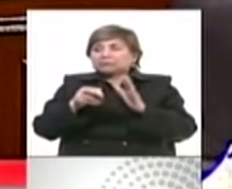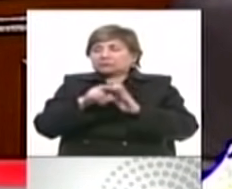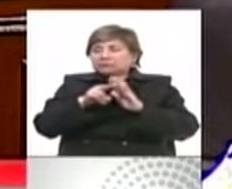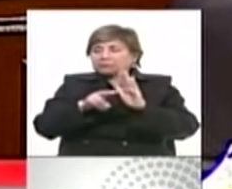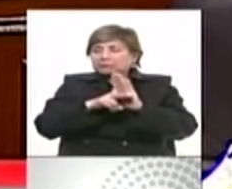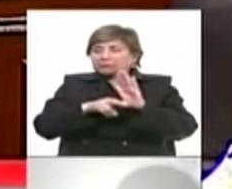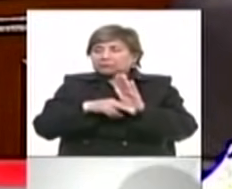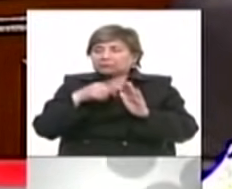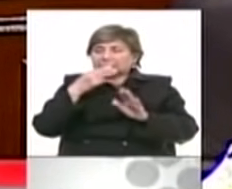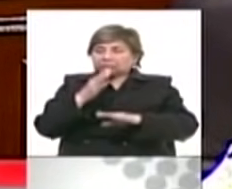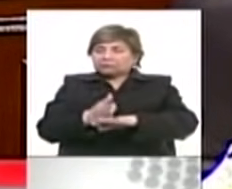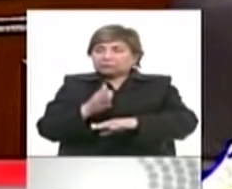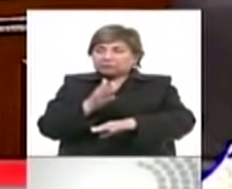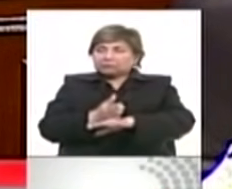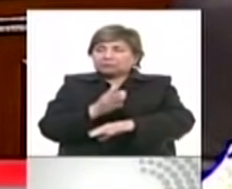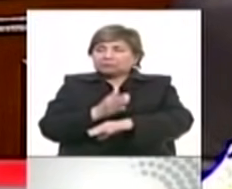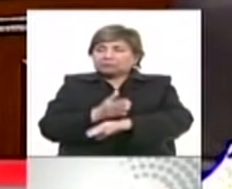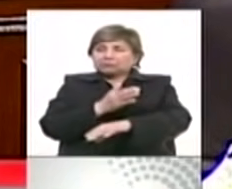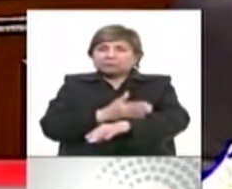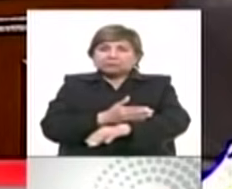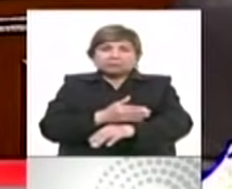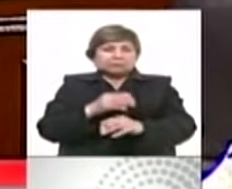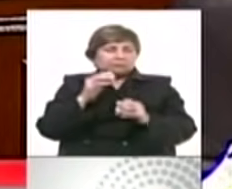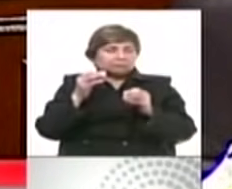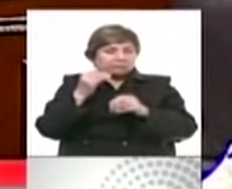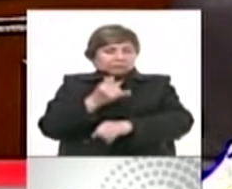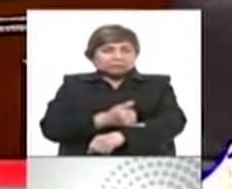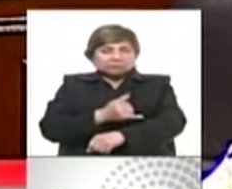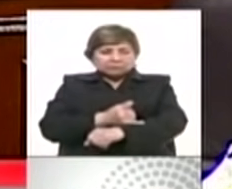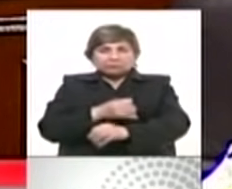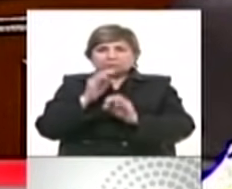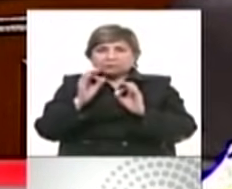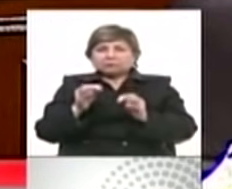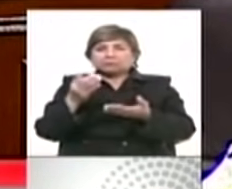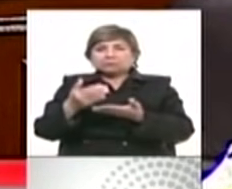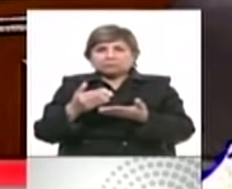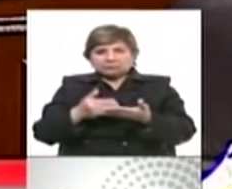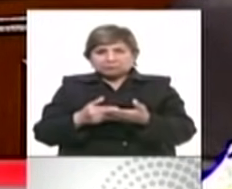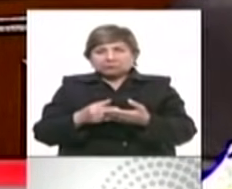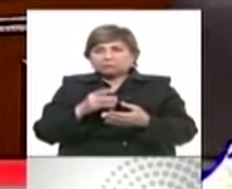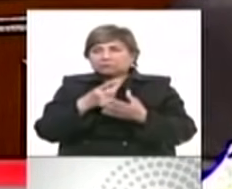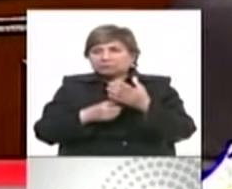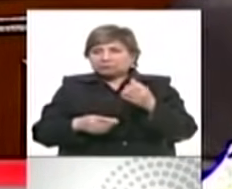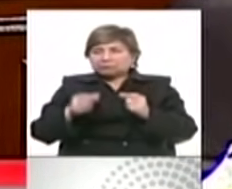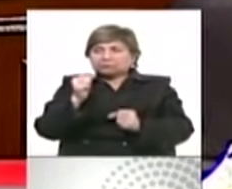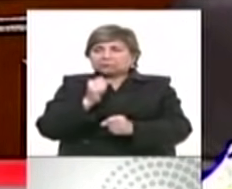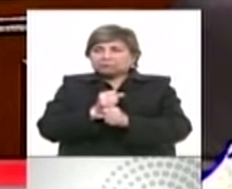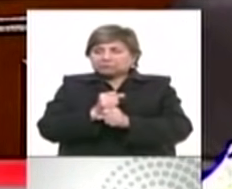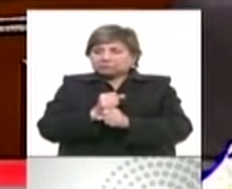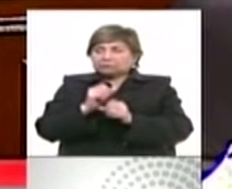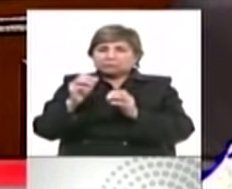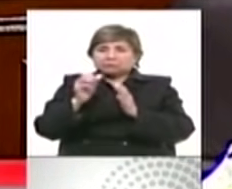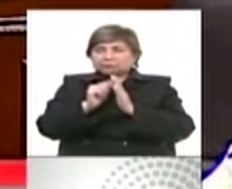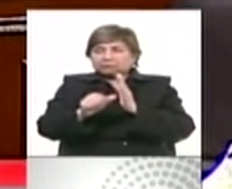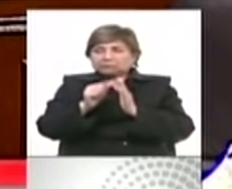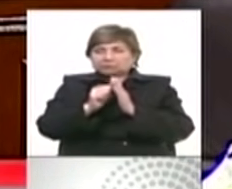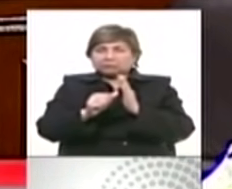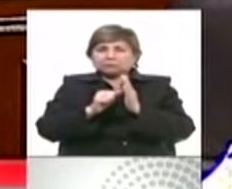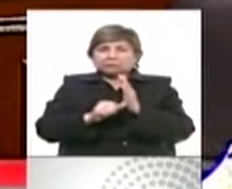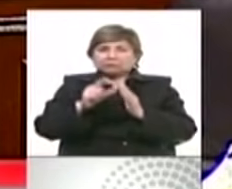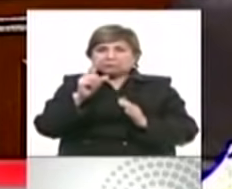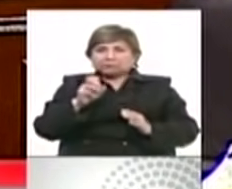hay que arreglar debajo de la mesa. Nosotros somos muy transparentes y en ese sentido nosotros apostamos porque realmente el